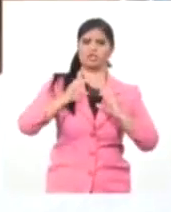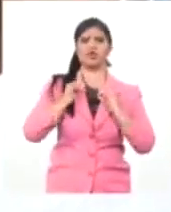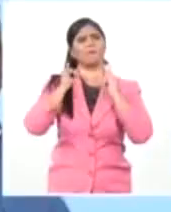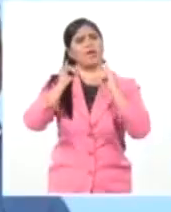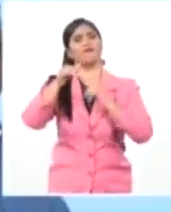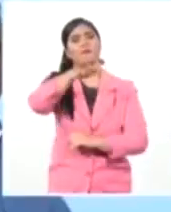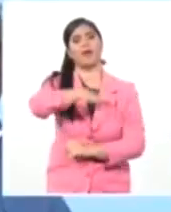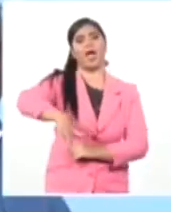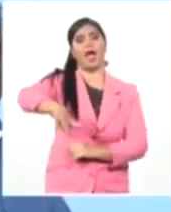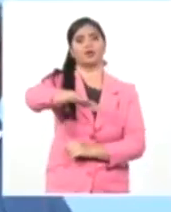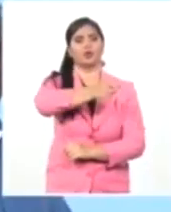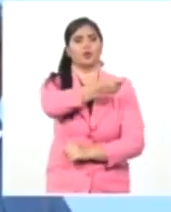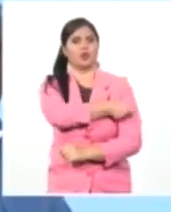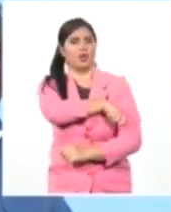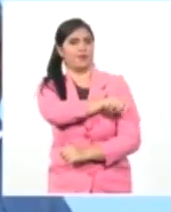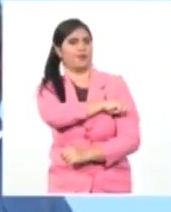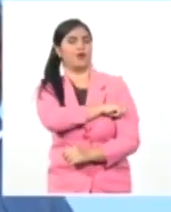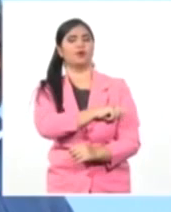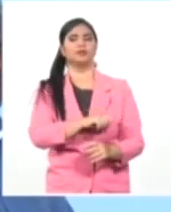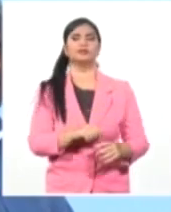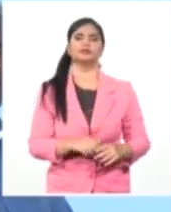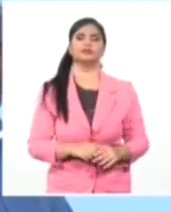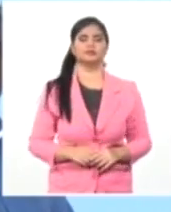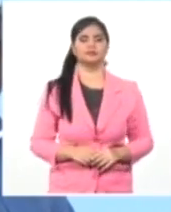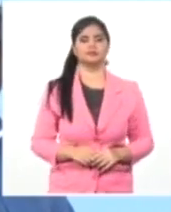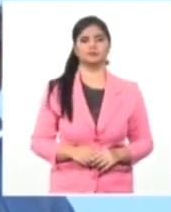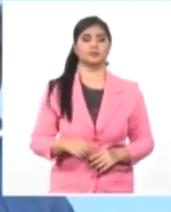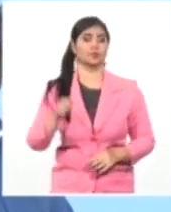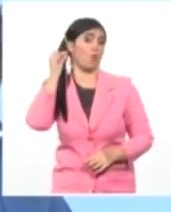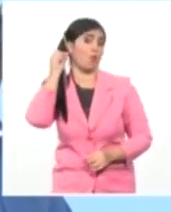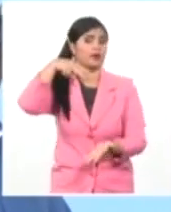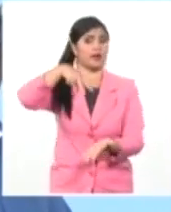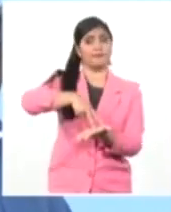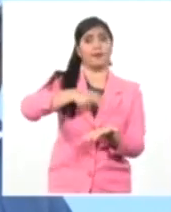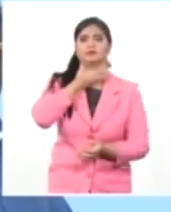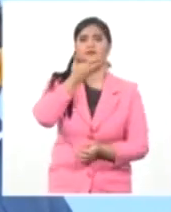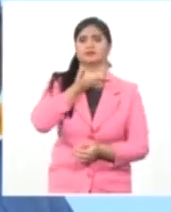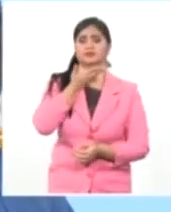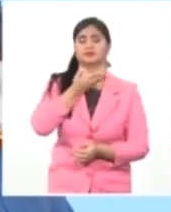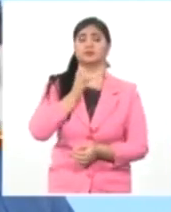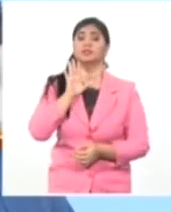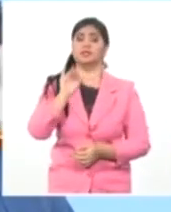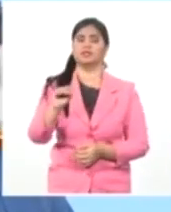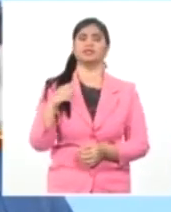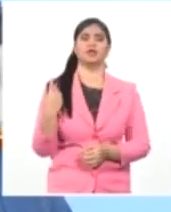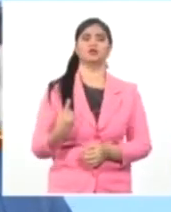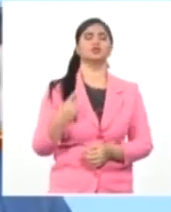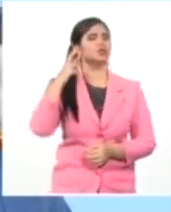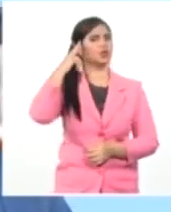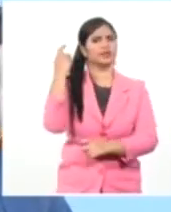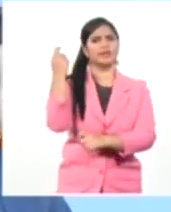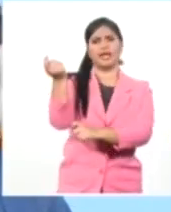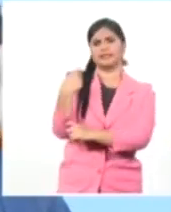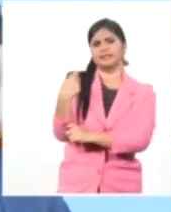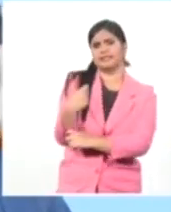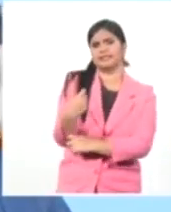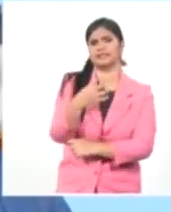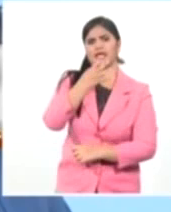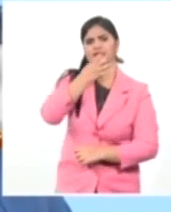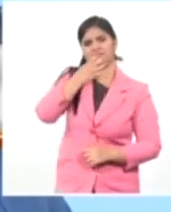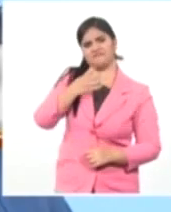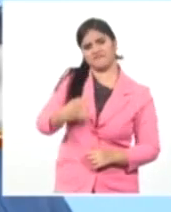mejor aseguramiento combativo. Para nosotros, que continuamos los pasos que dejaron su huella en la historia